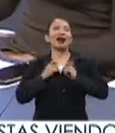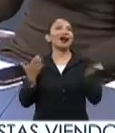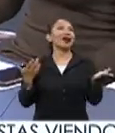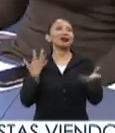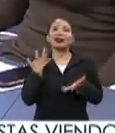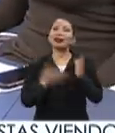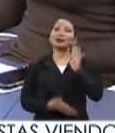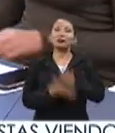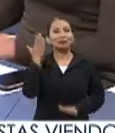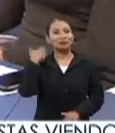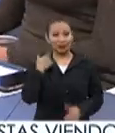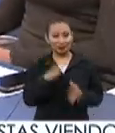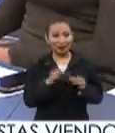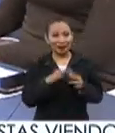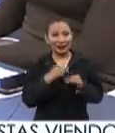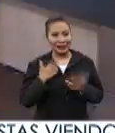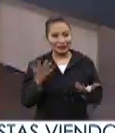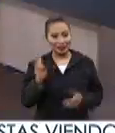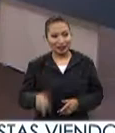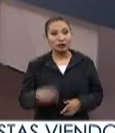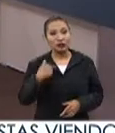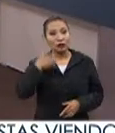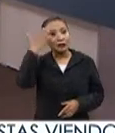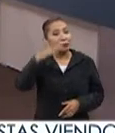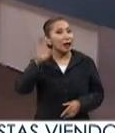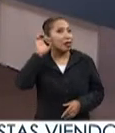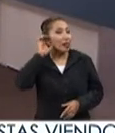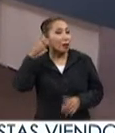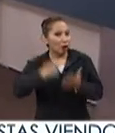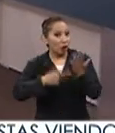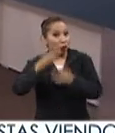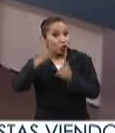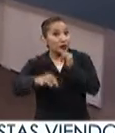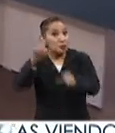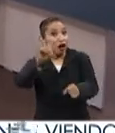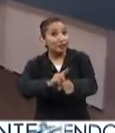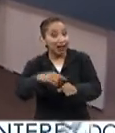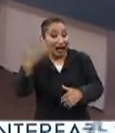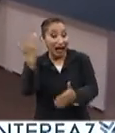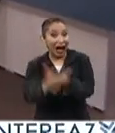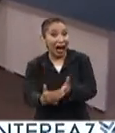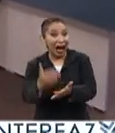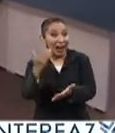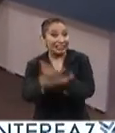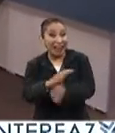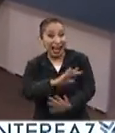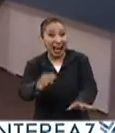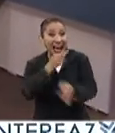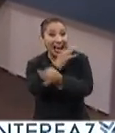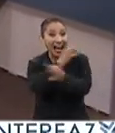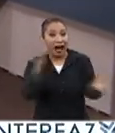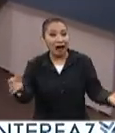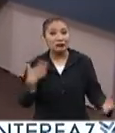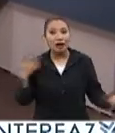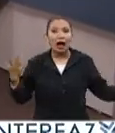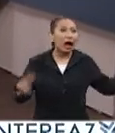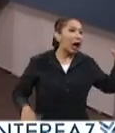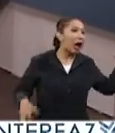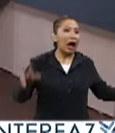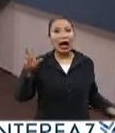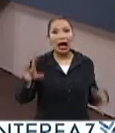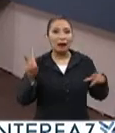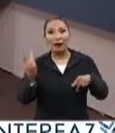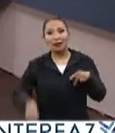me voy, lo logré. Pues te explicaré. Básicamente yo me enteré del programa al último día del cierre de la convocatoria. Y fue una cuestión,